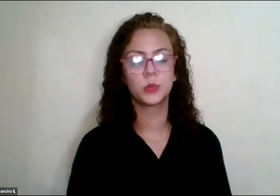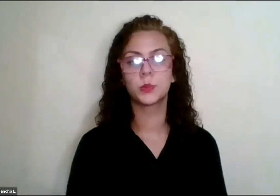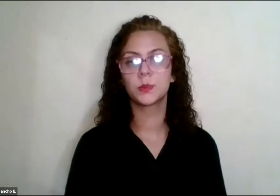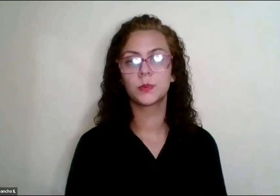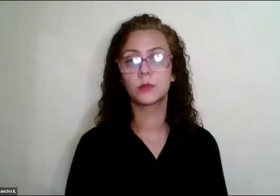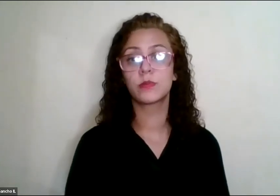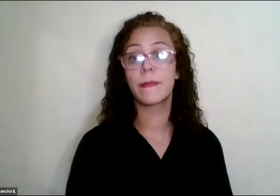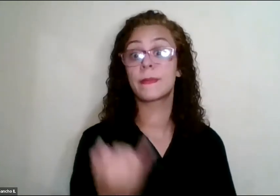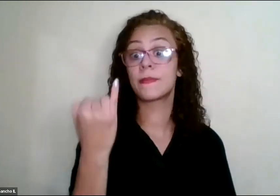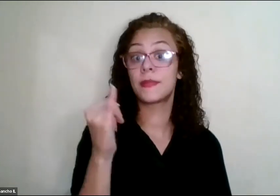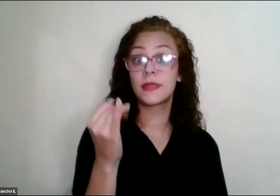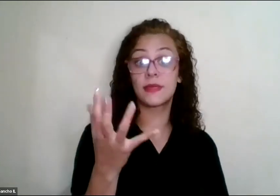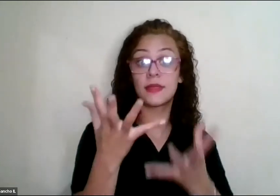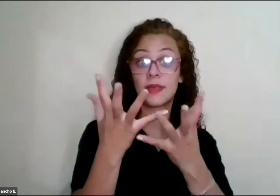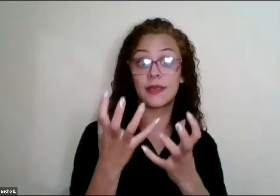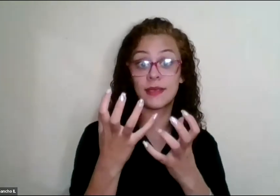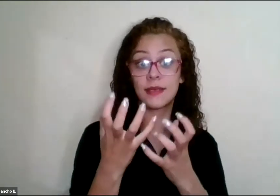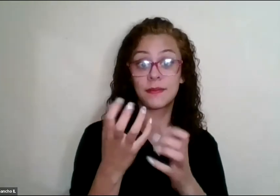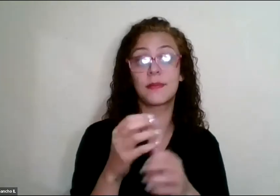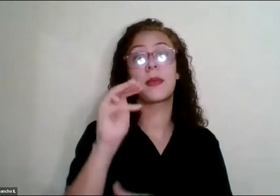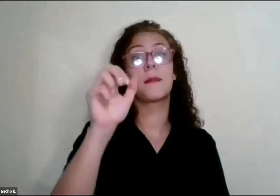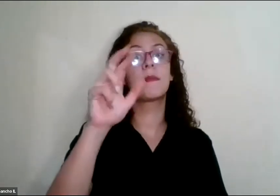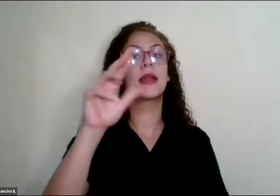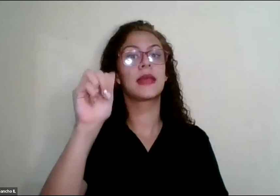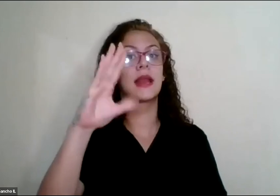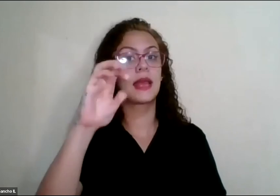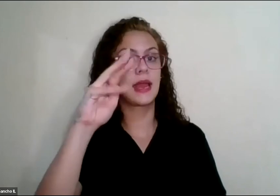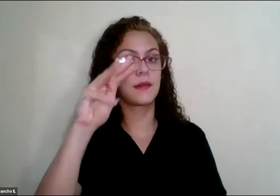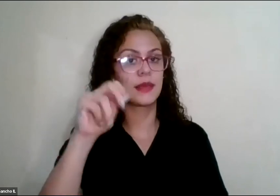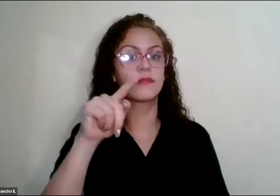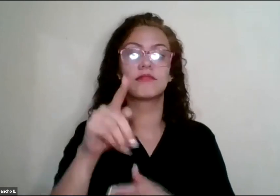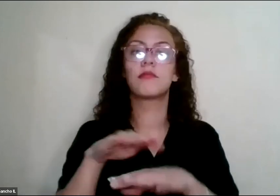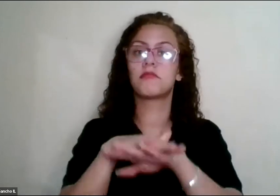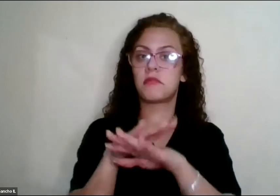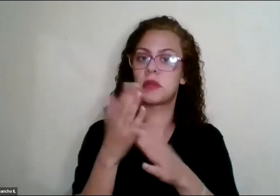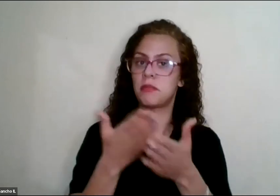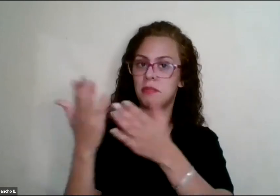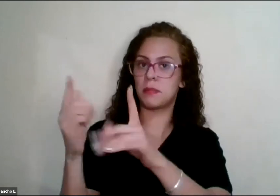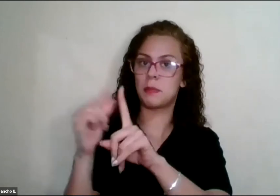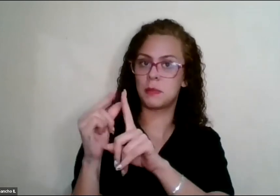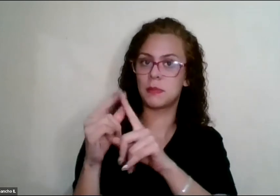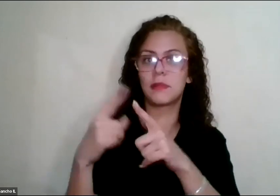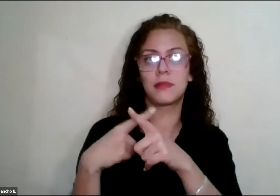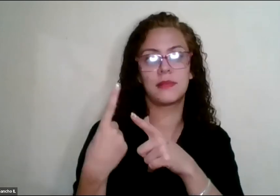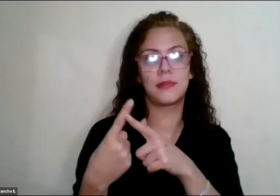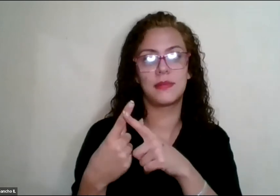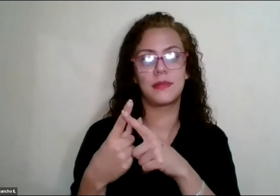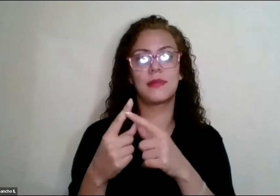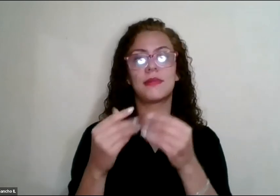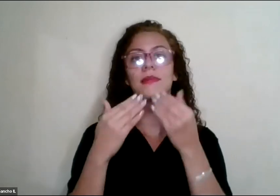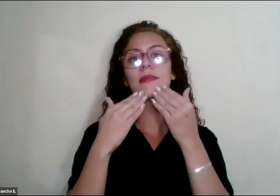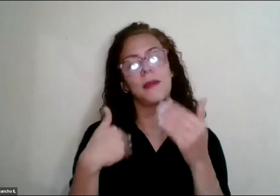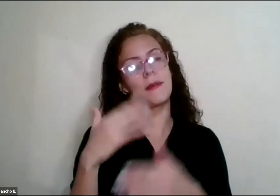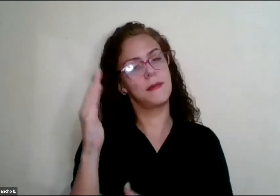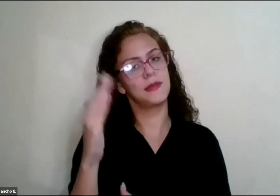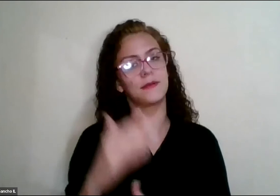Si gusta. Sí, María del Carmen, si quiere usted, le paso la palabra entonces. Gracias, después Kemble. De mi